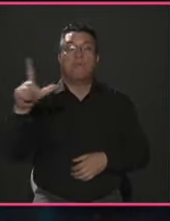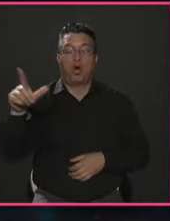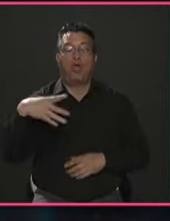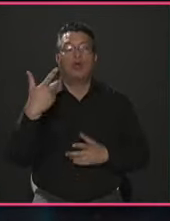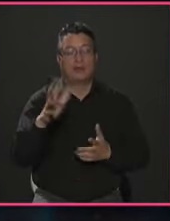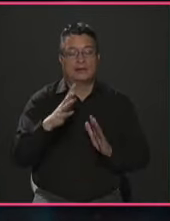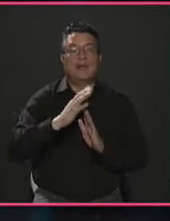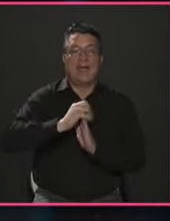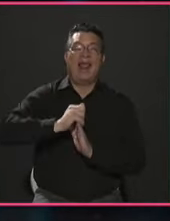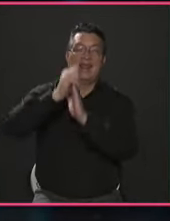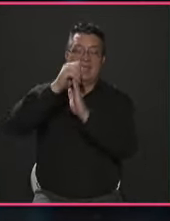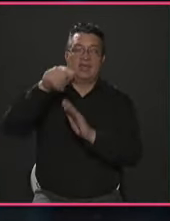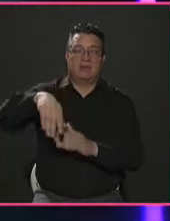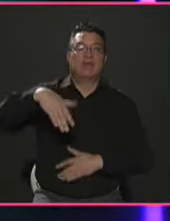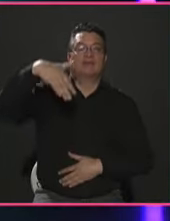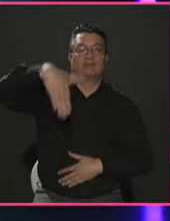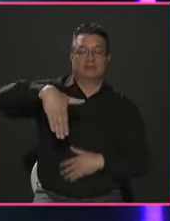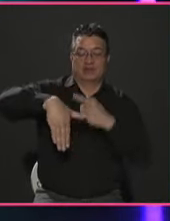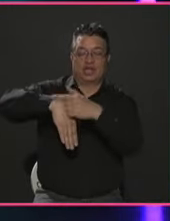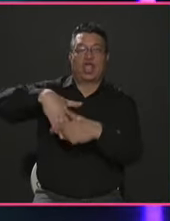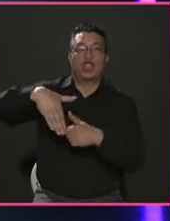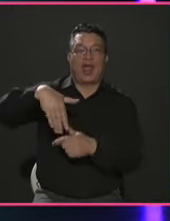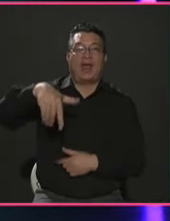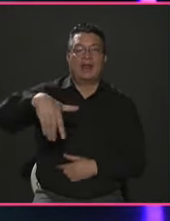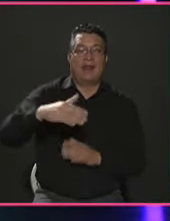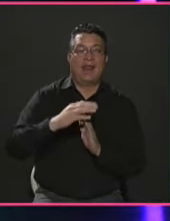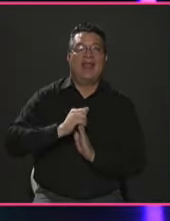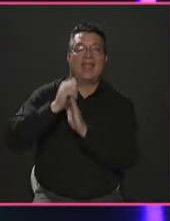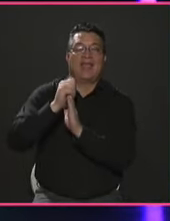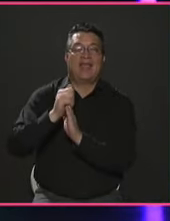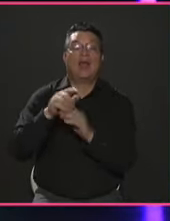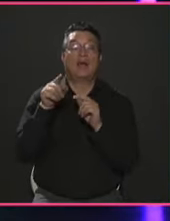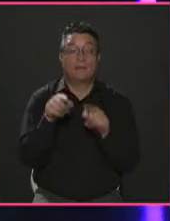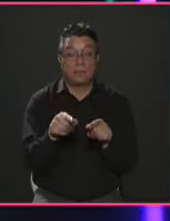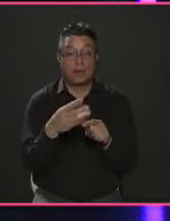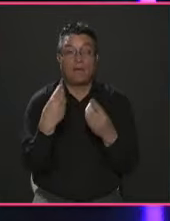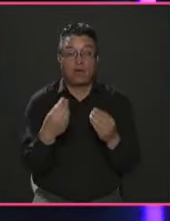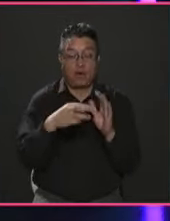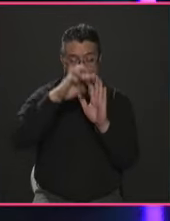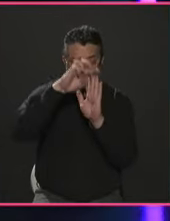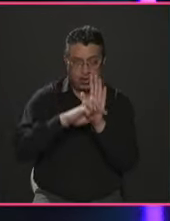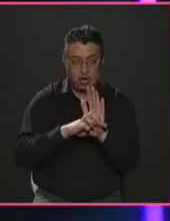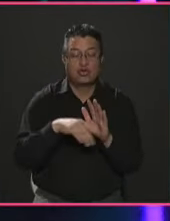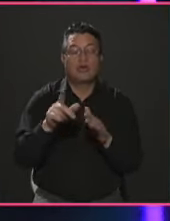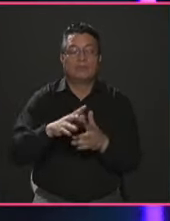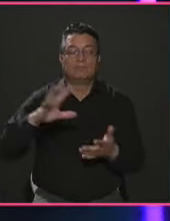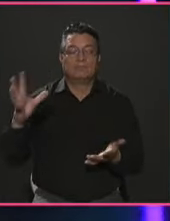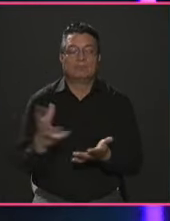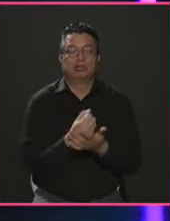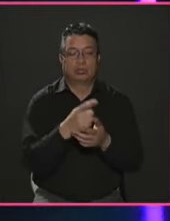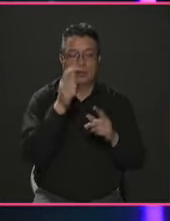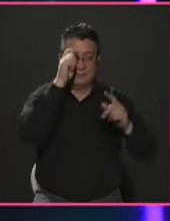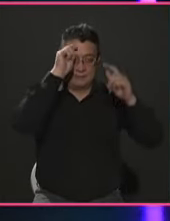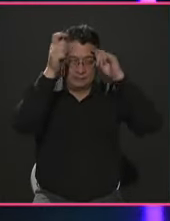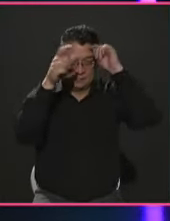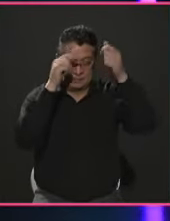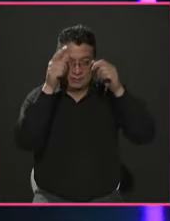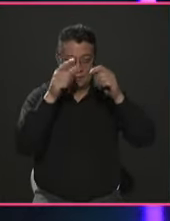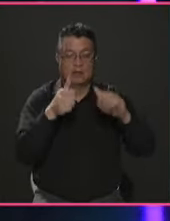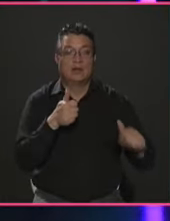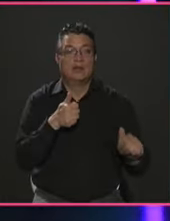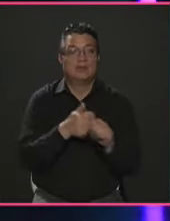Liderazgo regional y global y nos llena de orgullo que ese ambicioso proyecto contó desde su inicio con el